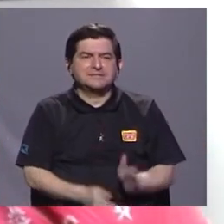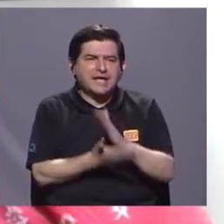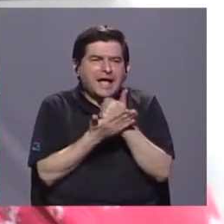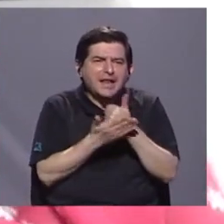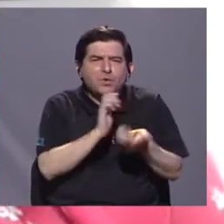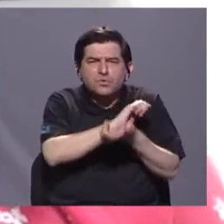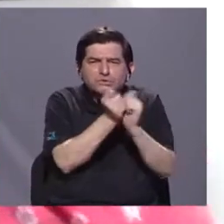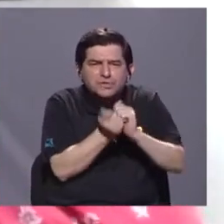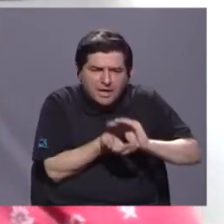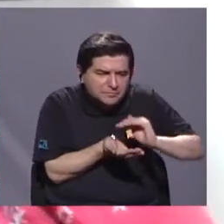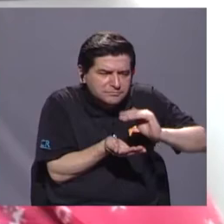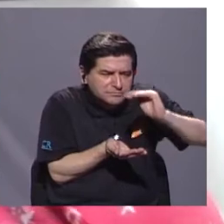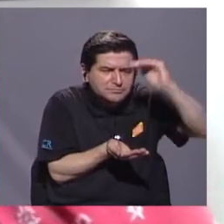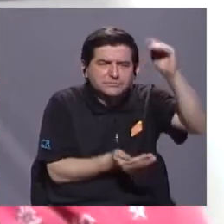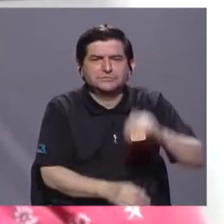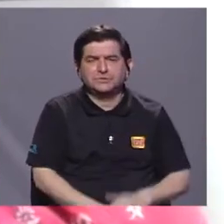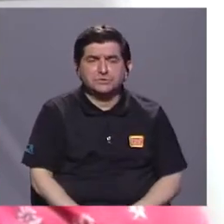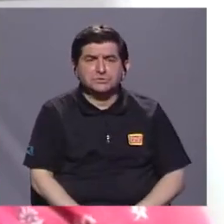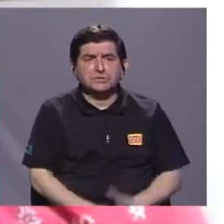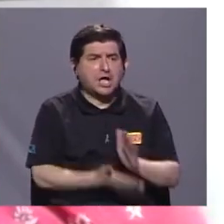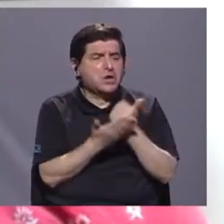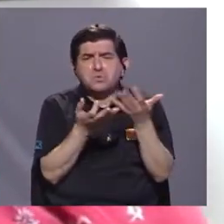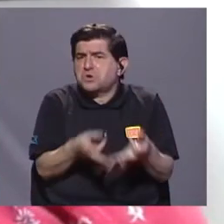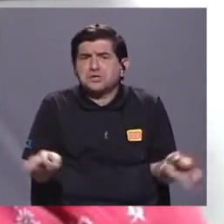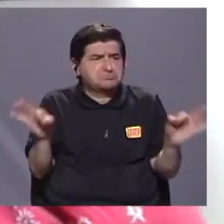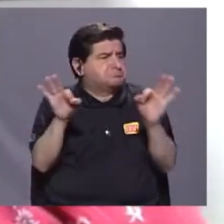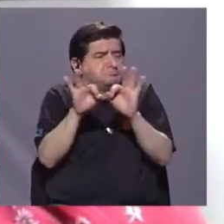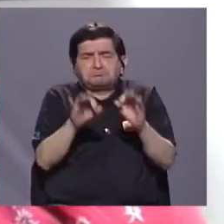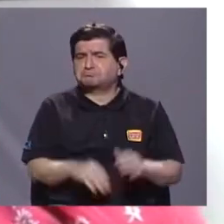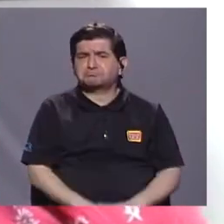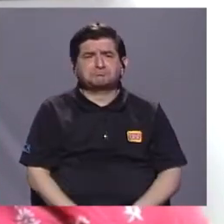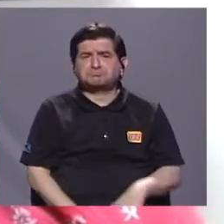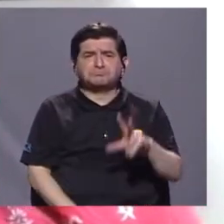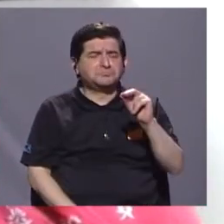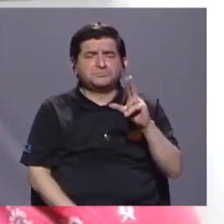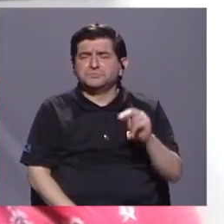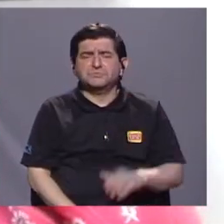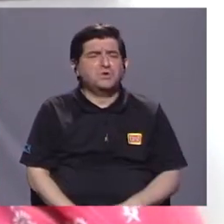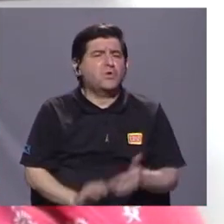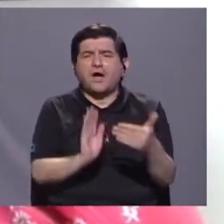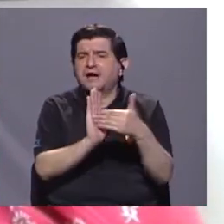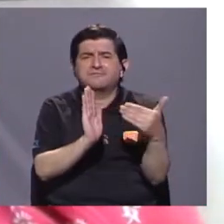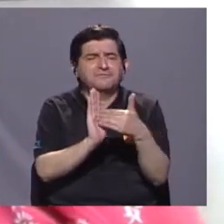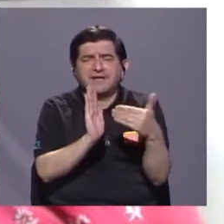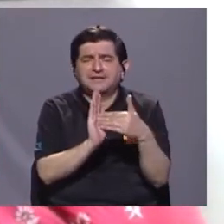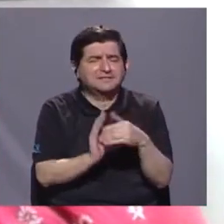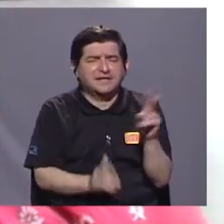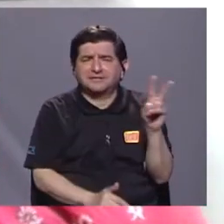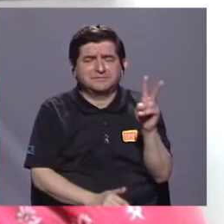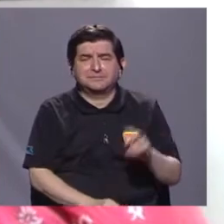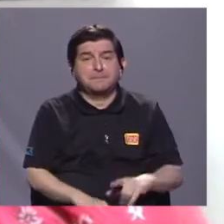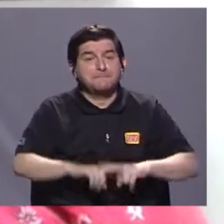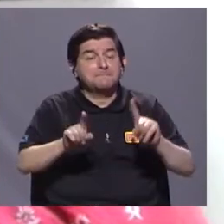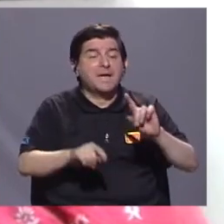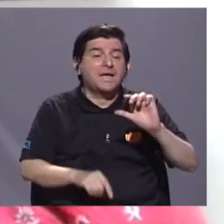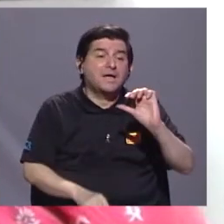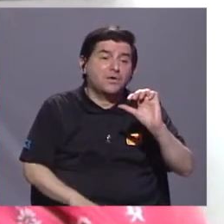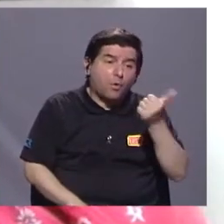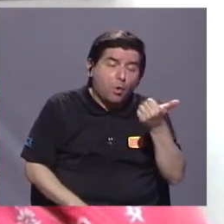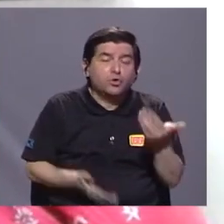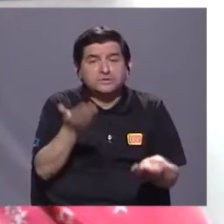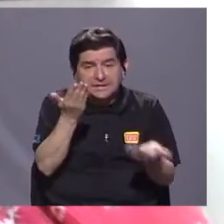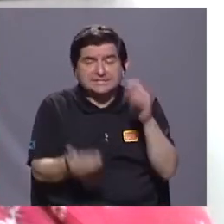mutaciones son que no nos importan porque no hacen ni no hacen ni fú-ni fá al virus pero hay algunas mutaciones